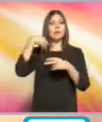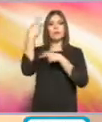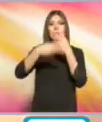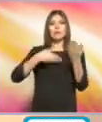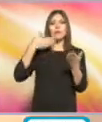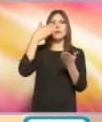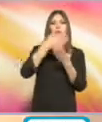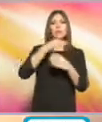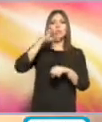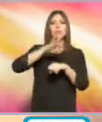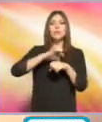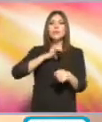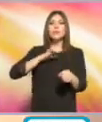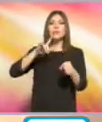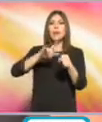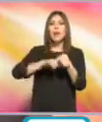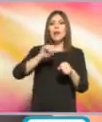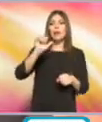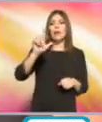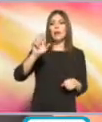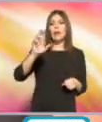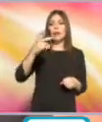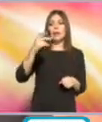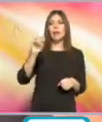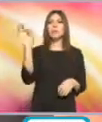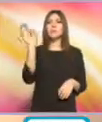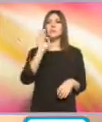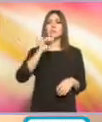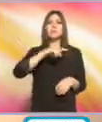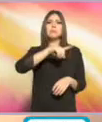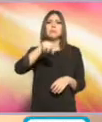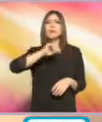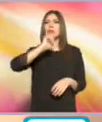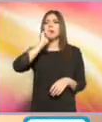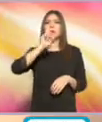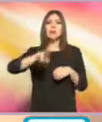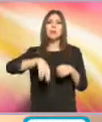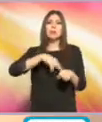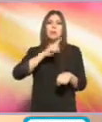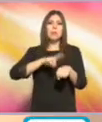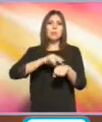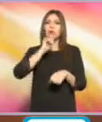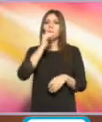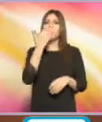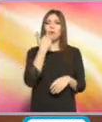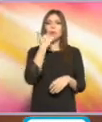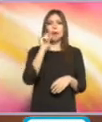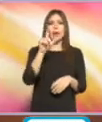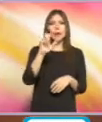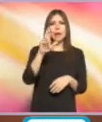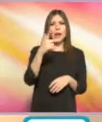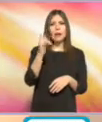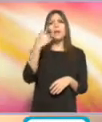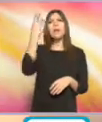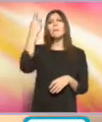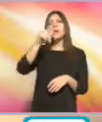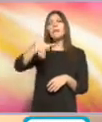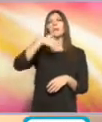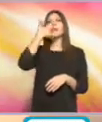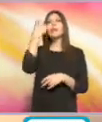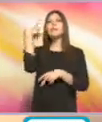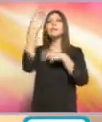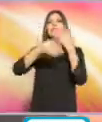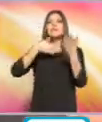en alergias. Sí, claro. Si nosotros no sufrimos normalmente de este tipo de afecciones, de alergias, pero igual queremos conocer si